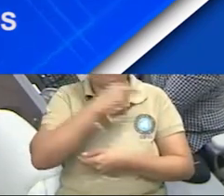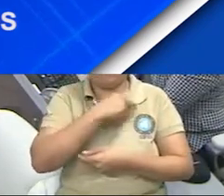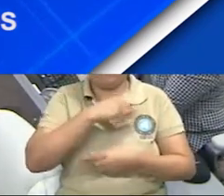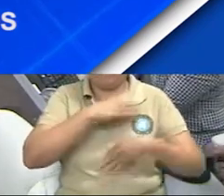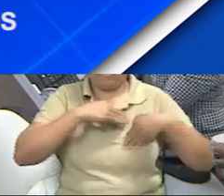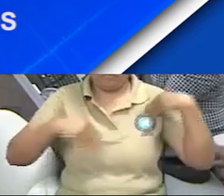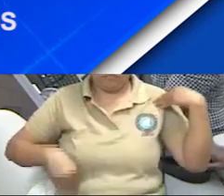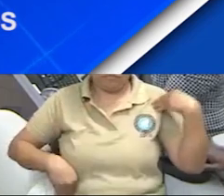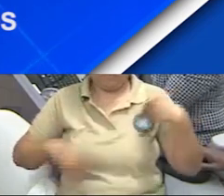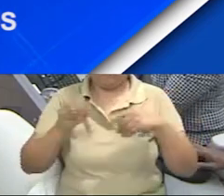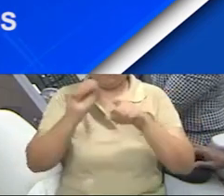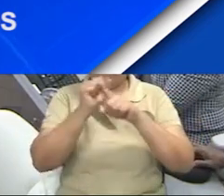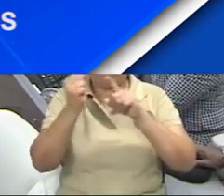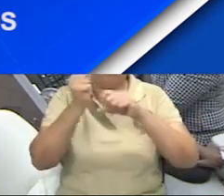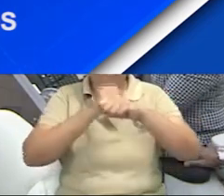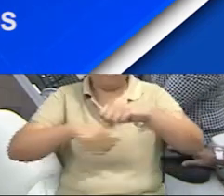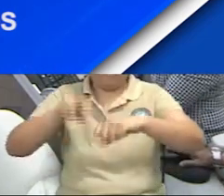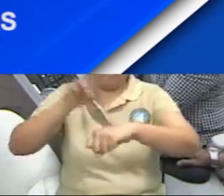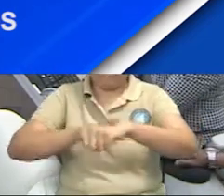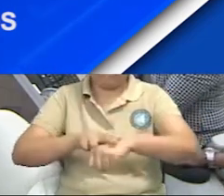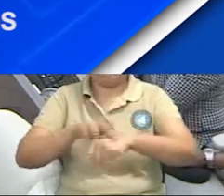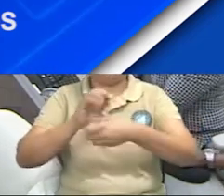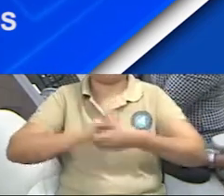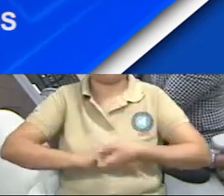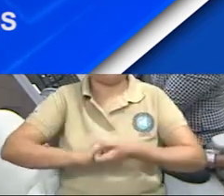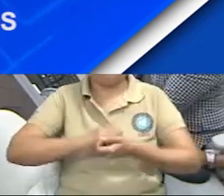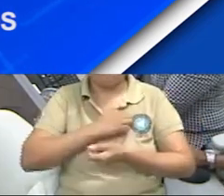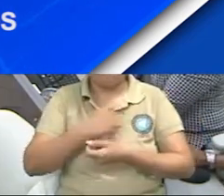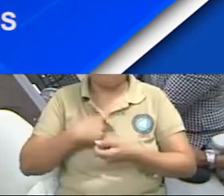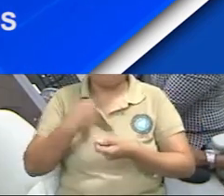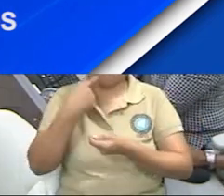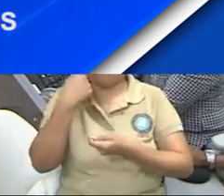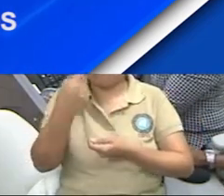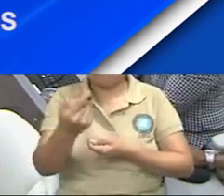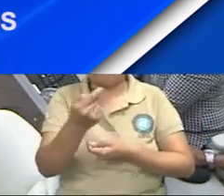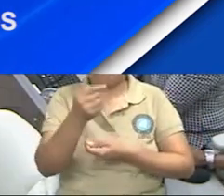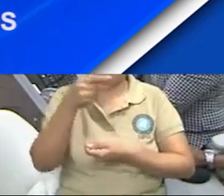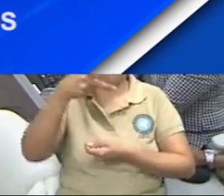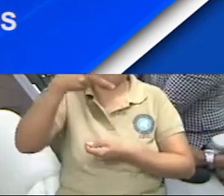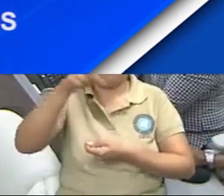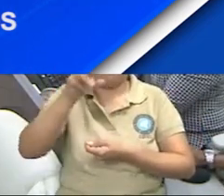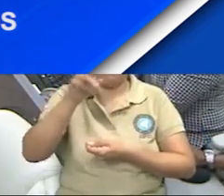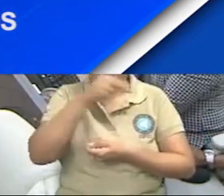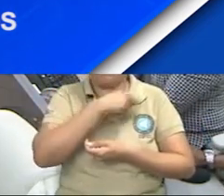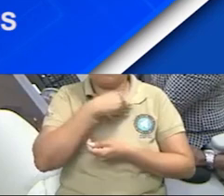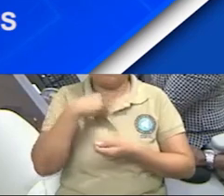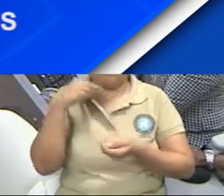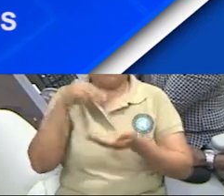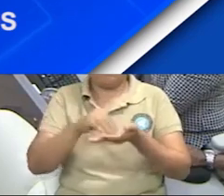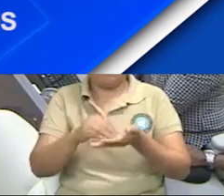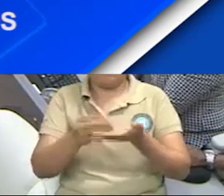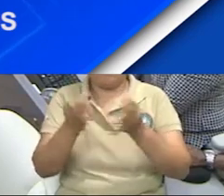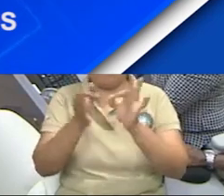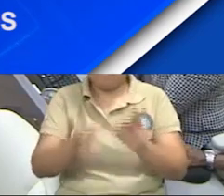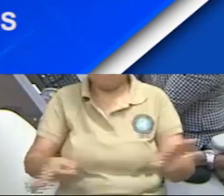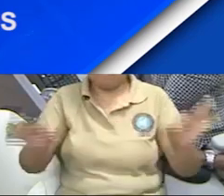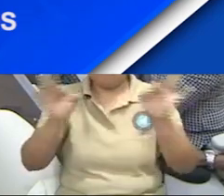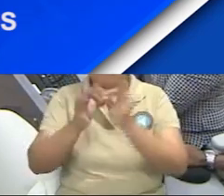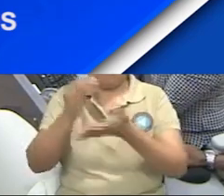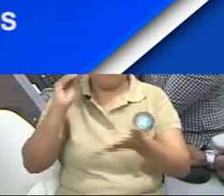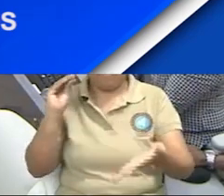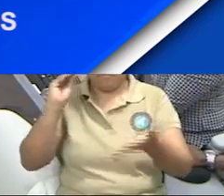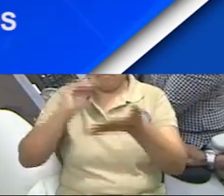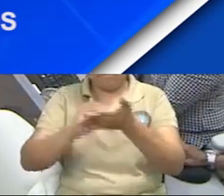candidatas para cargos de Miembros al consejo superior de la contraloría general de la república la